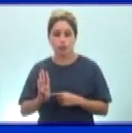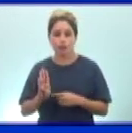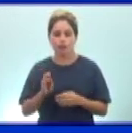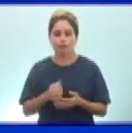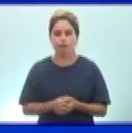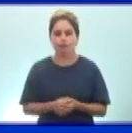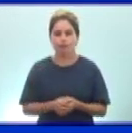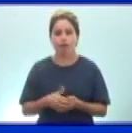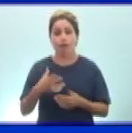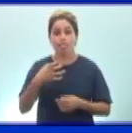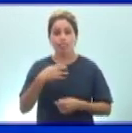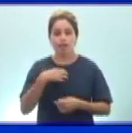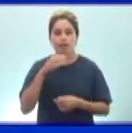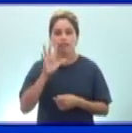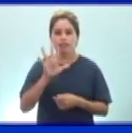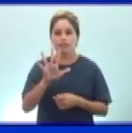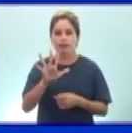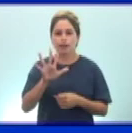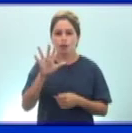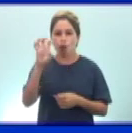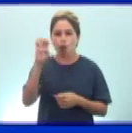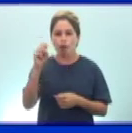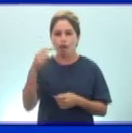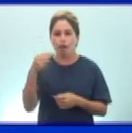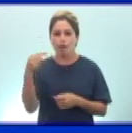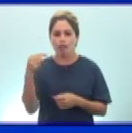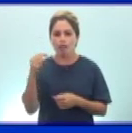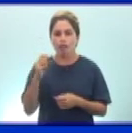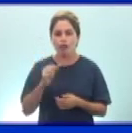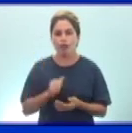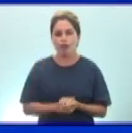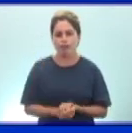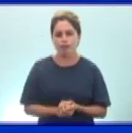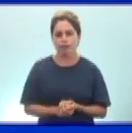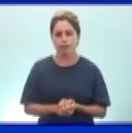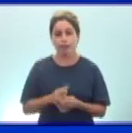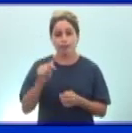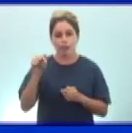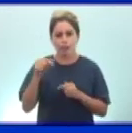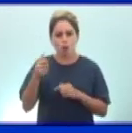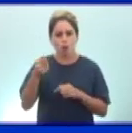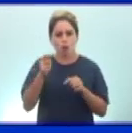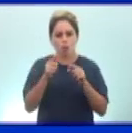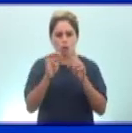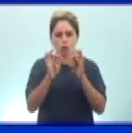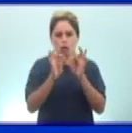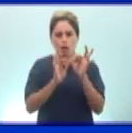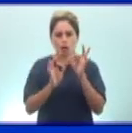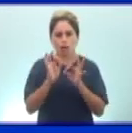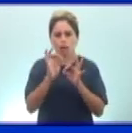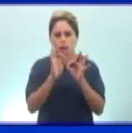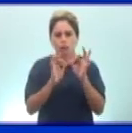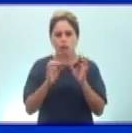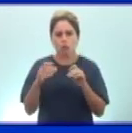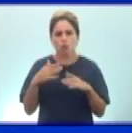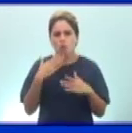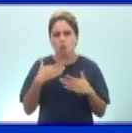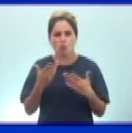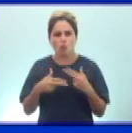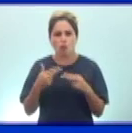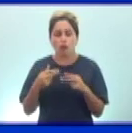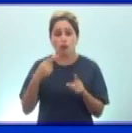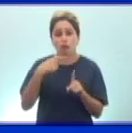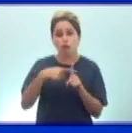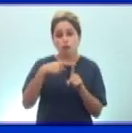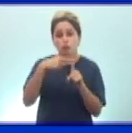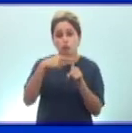presenta 5 electrones de valencia. Los electrones de valencia de un átomo en la distribución electrónica, ¿cómo los determino? Sumo la totalidad de electrones que